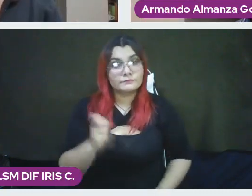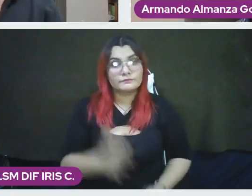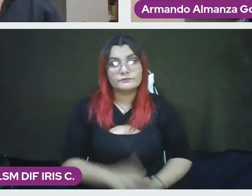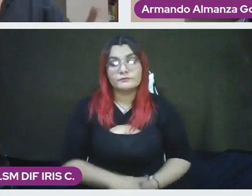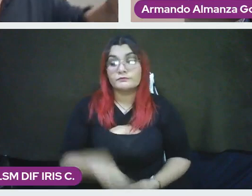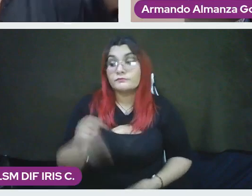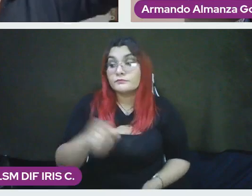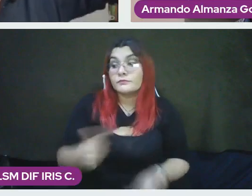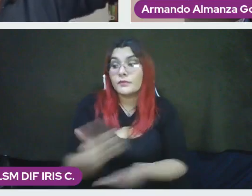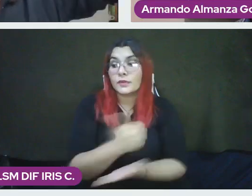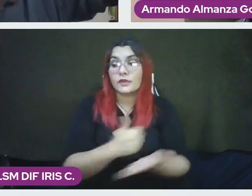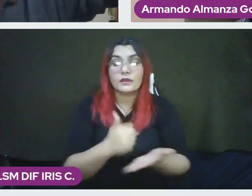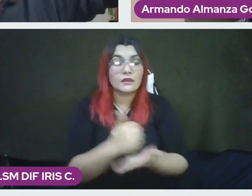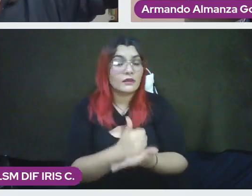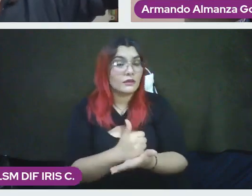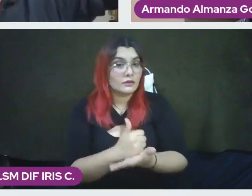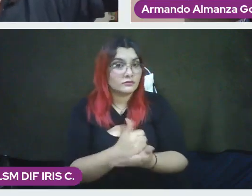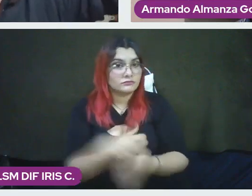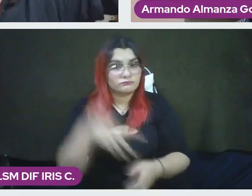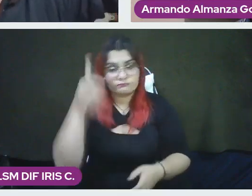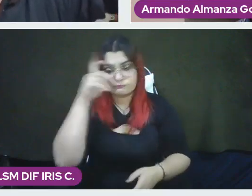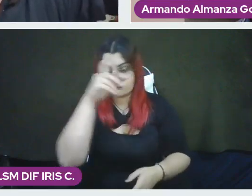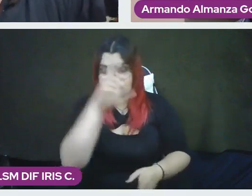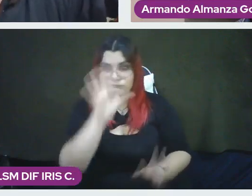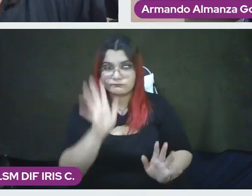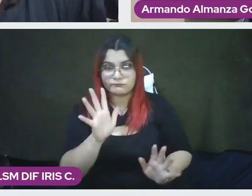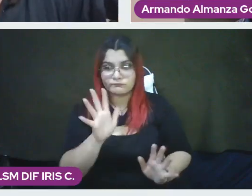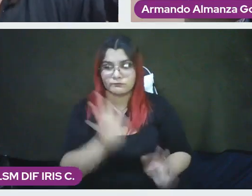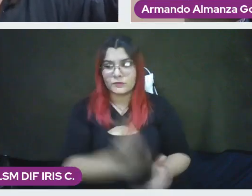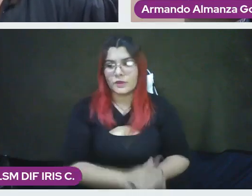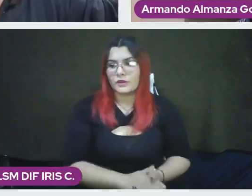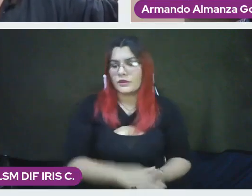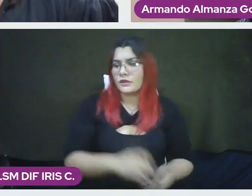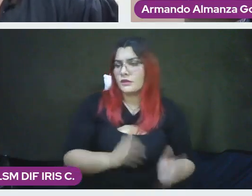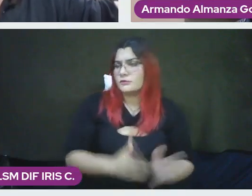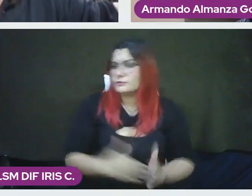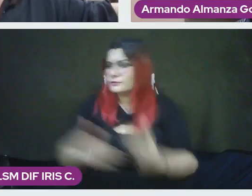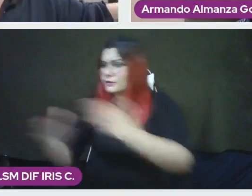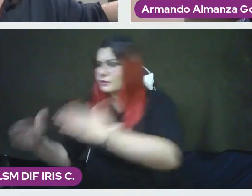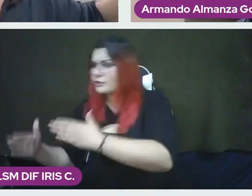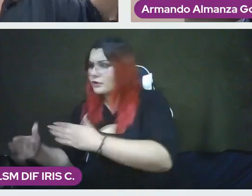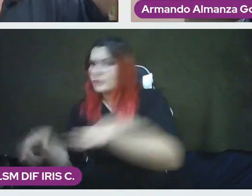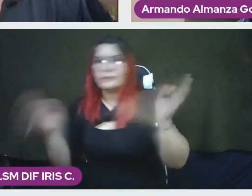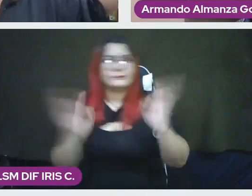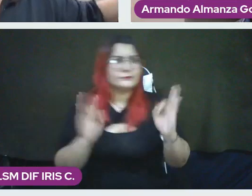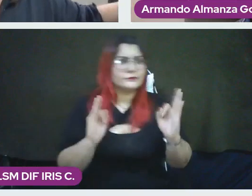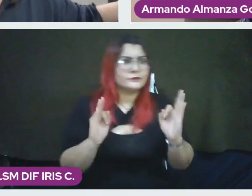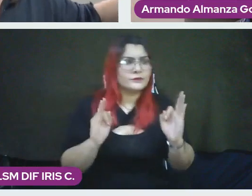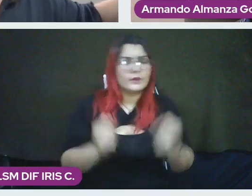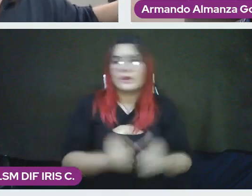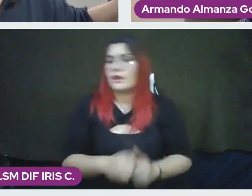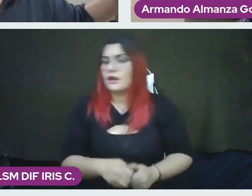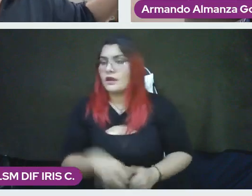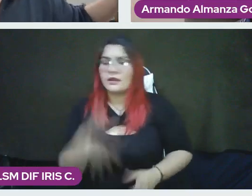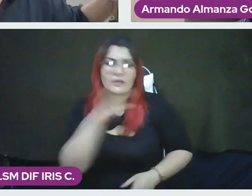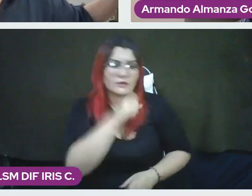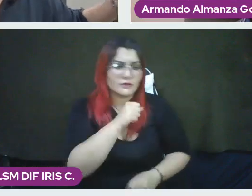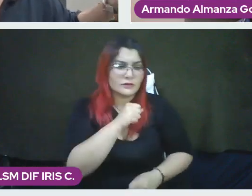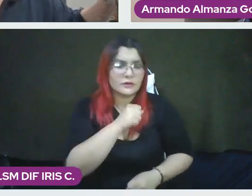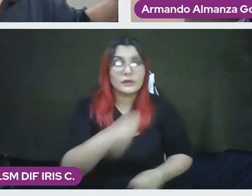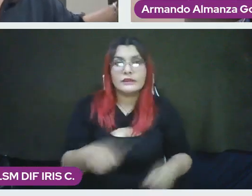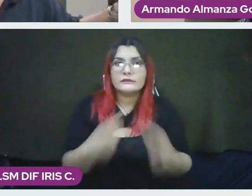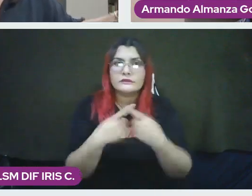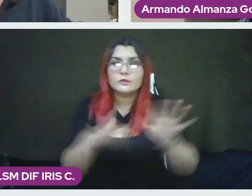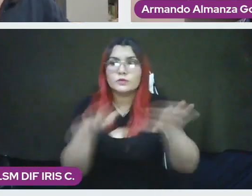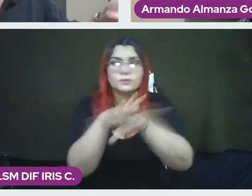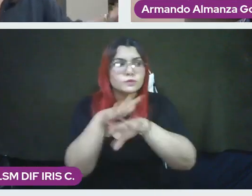ya ve, ¿no? Sale uno y está haciendo frío, al ratito llueve, después hace calor, entonces sí, llueve porque llueve, sí hace frío porque hace